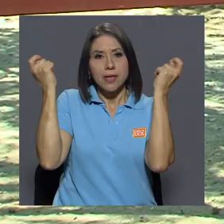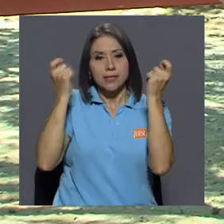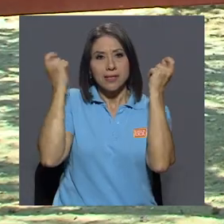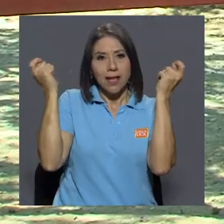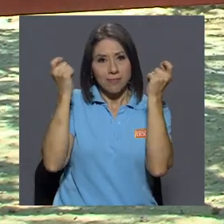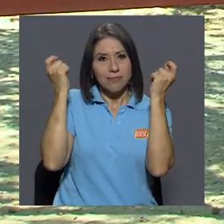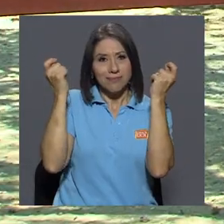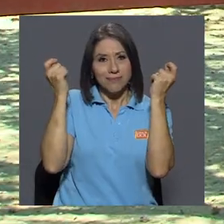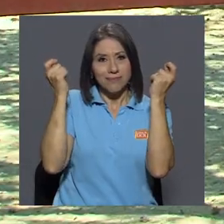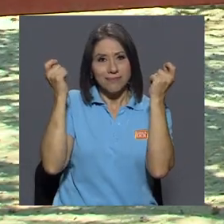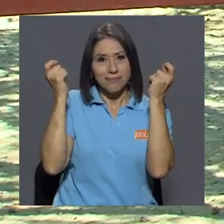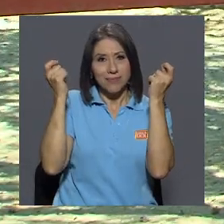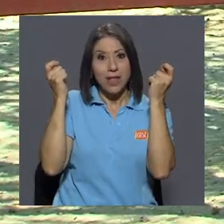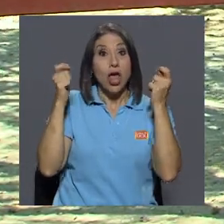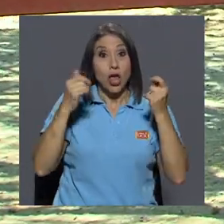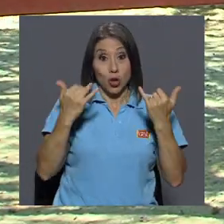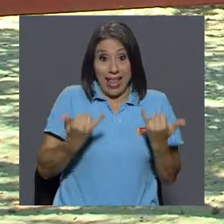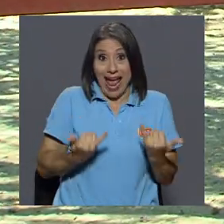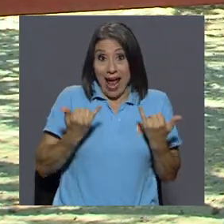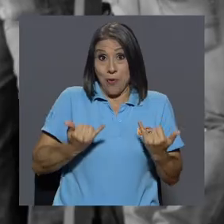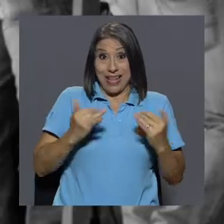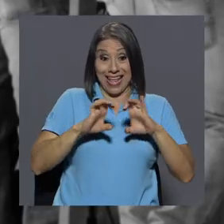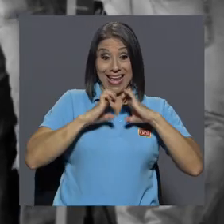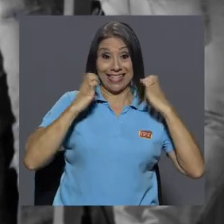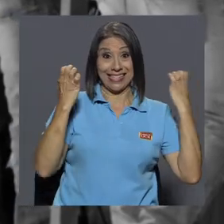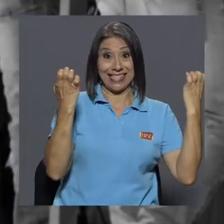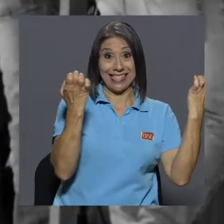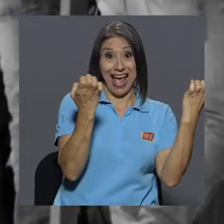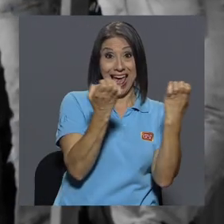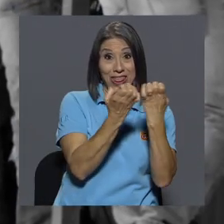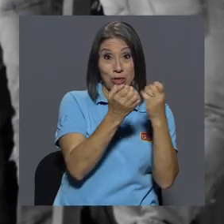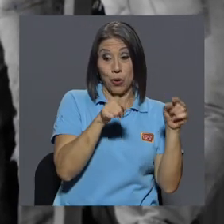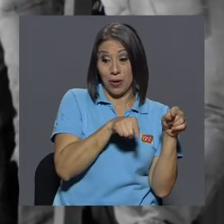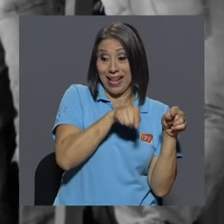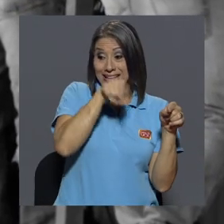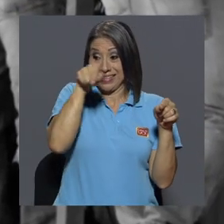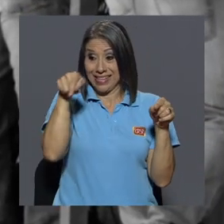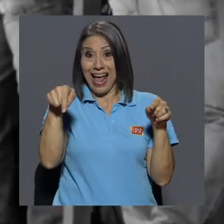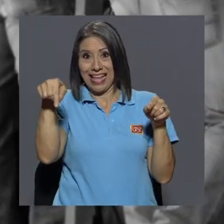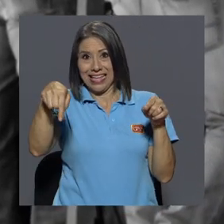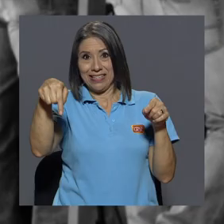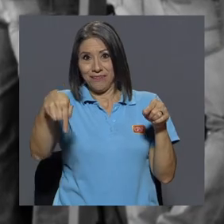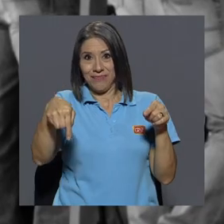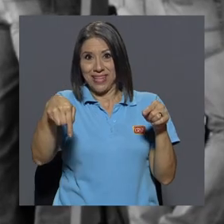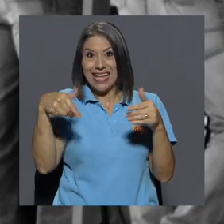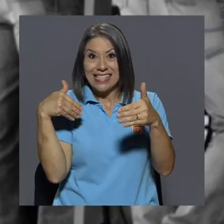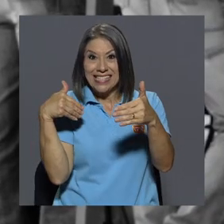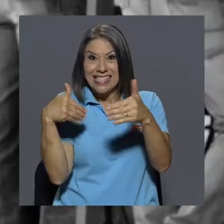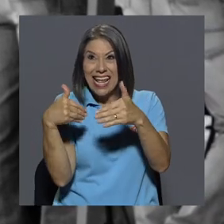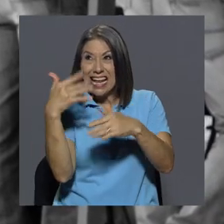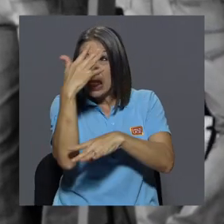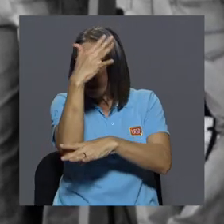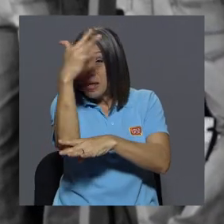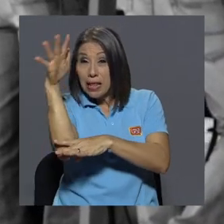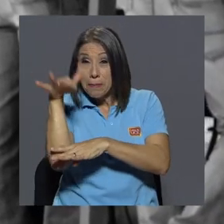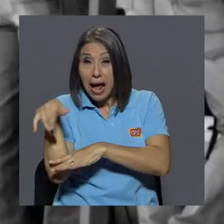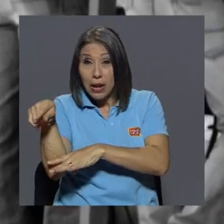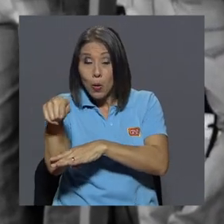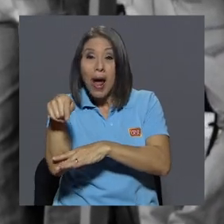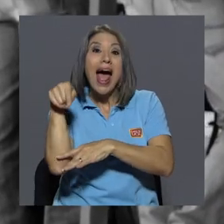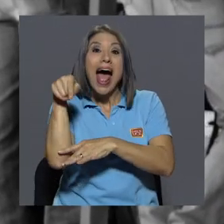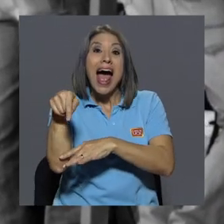A la par, donde está el estadio hoy. A la par de un matapalo, ahí era donde empezaba la